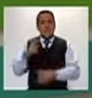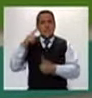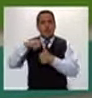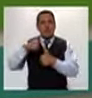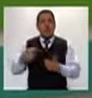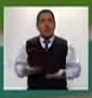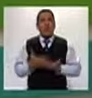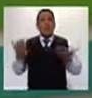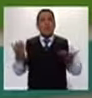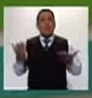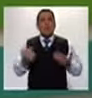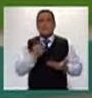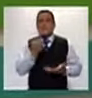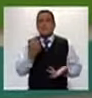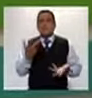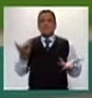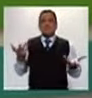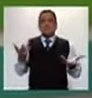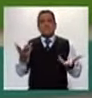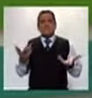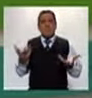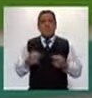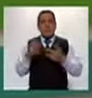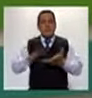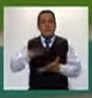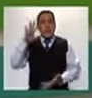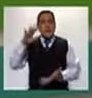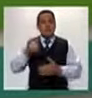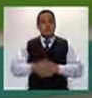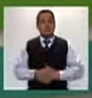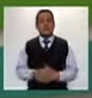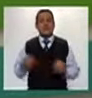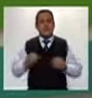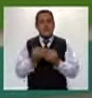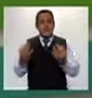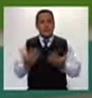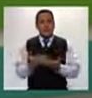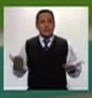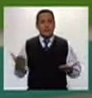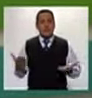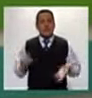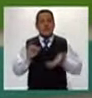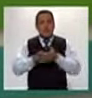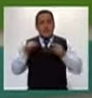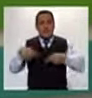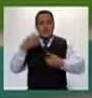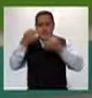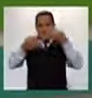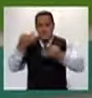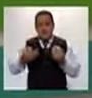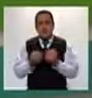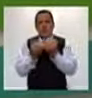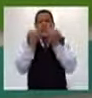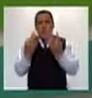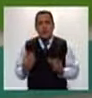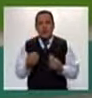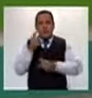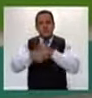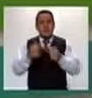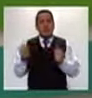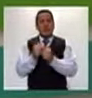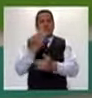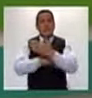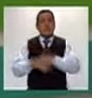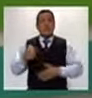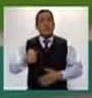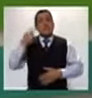o cuáles son las mayores frecuencias de estadísticas de personas con discapacidad se